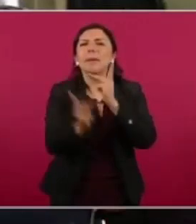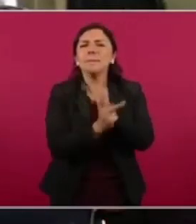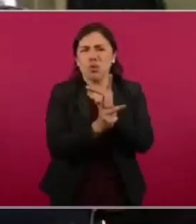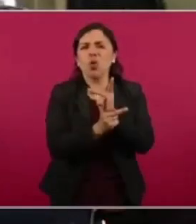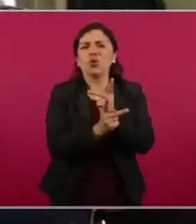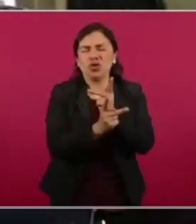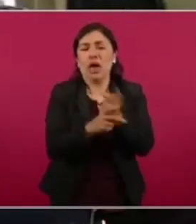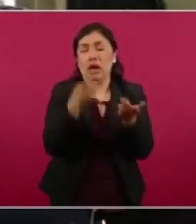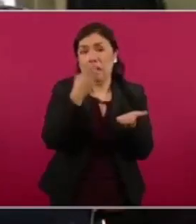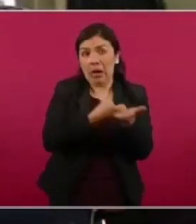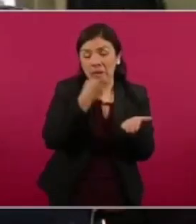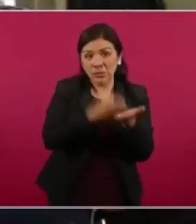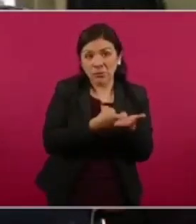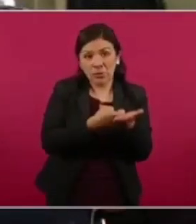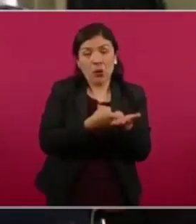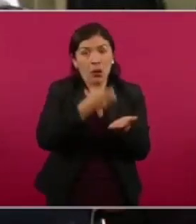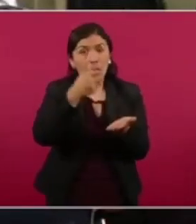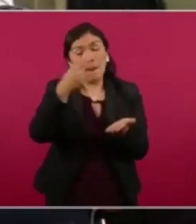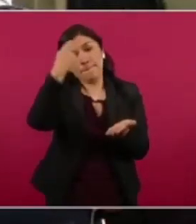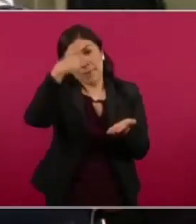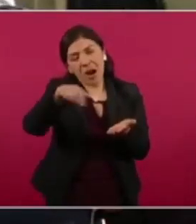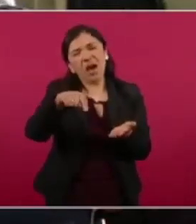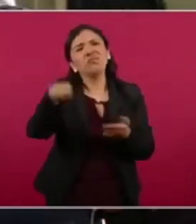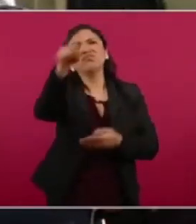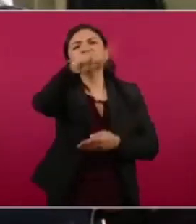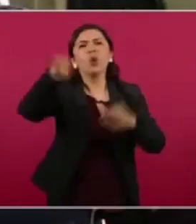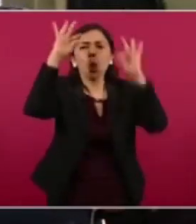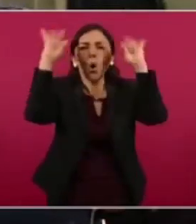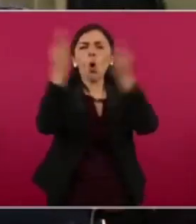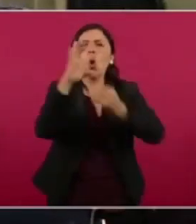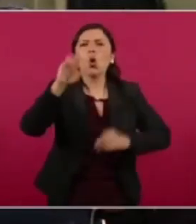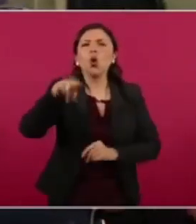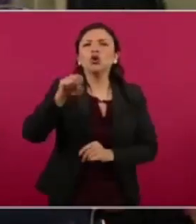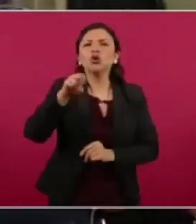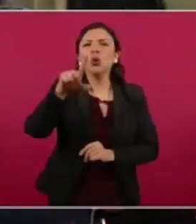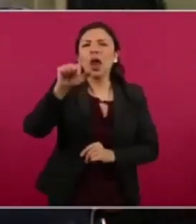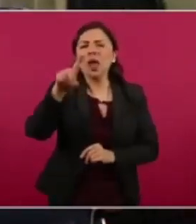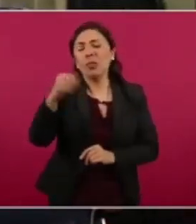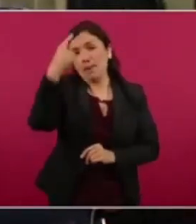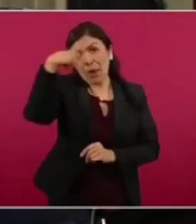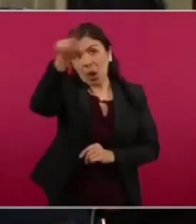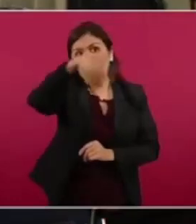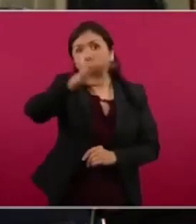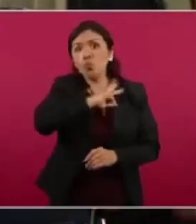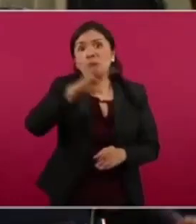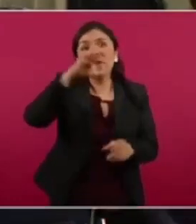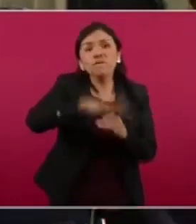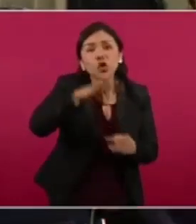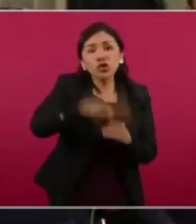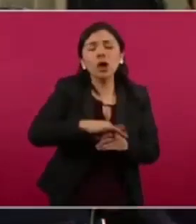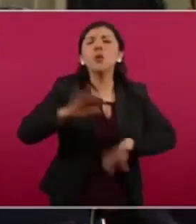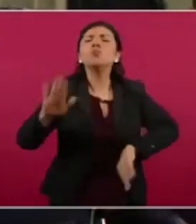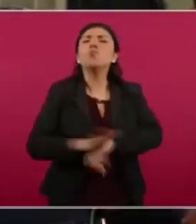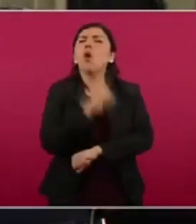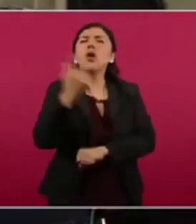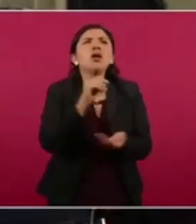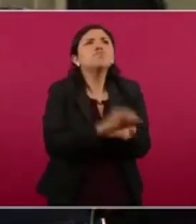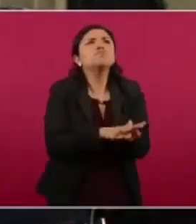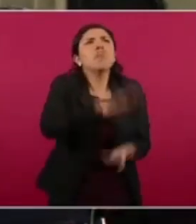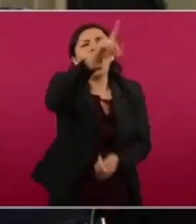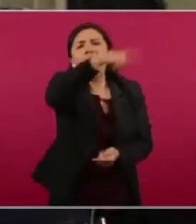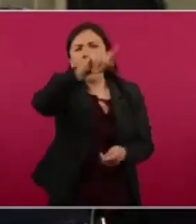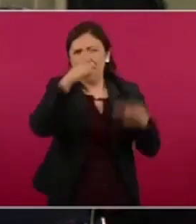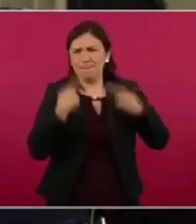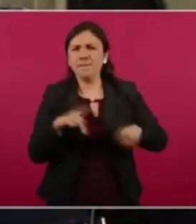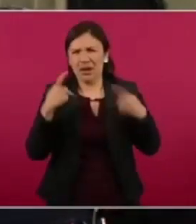como un medio a través de los consulados para que ellos puedan votar, ya que la mayoría o en este